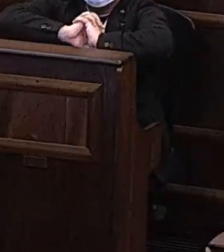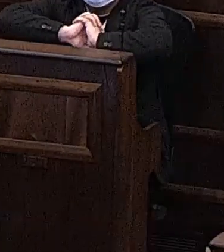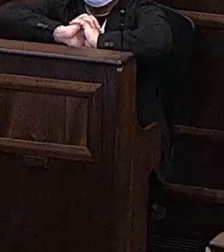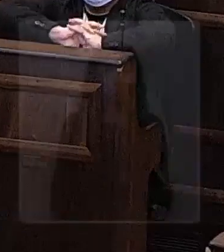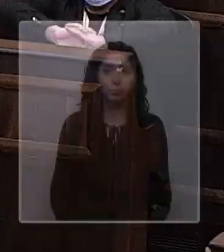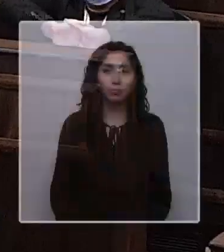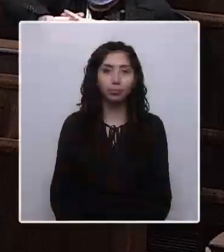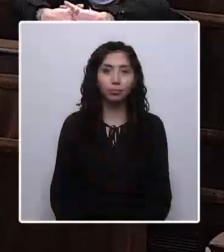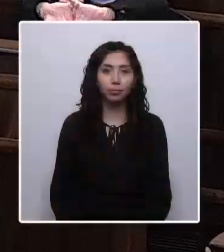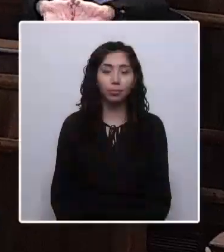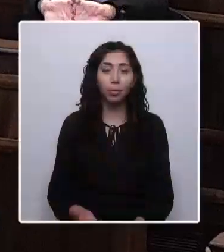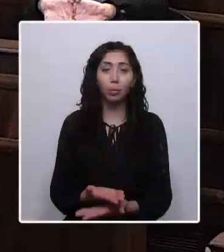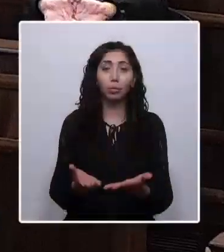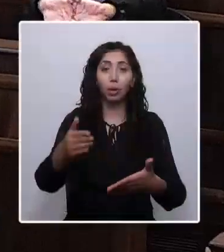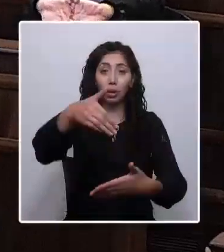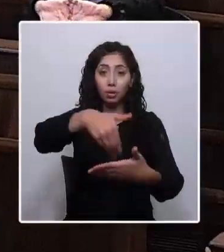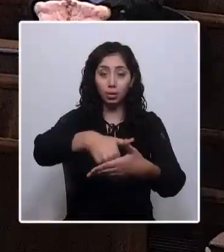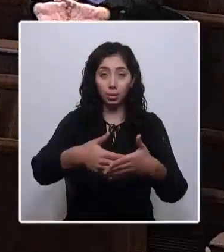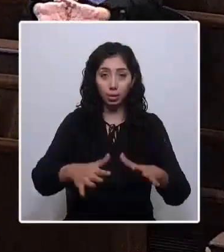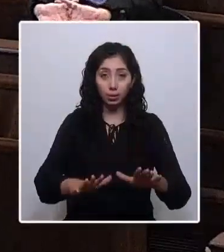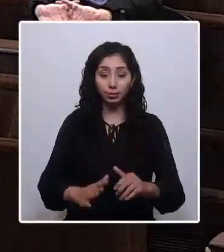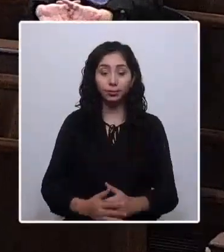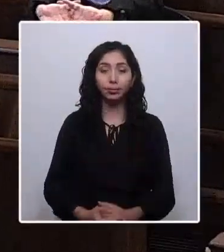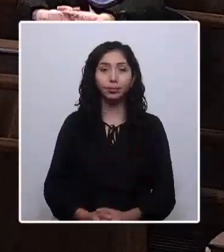¿Han emitido su voto?